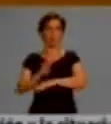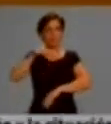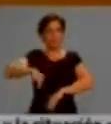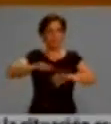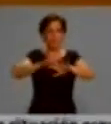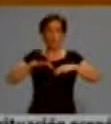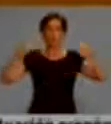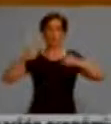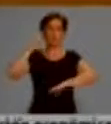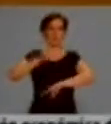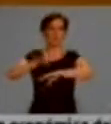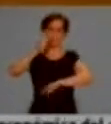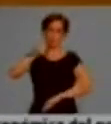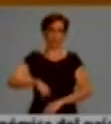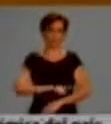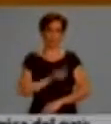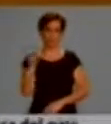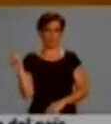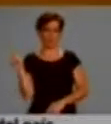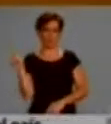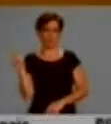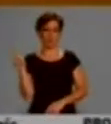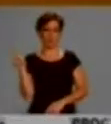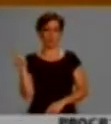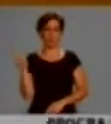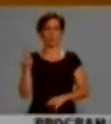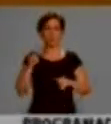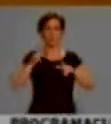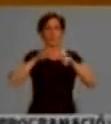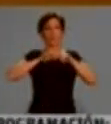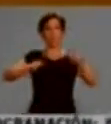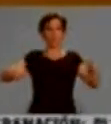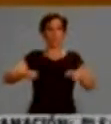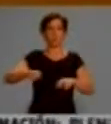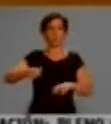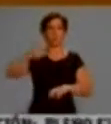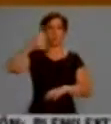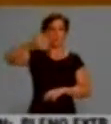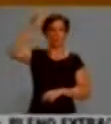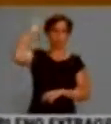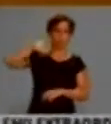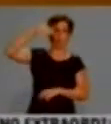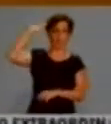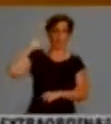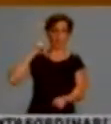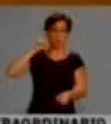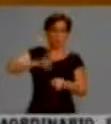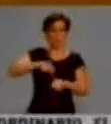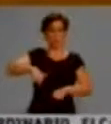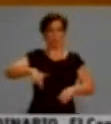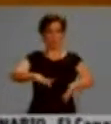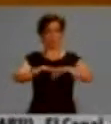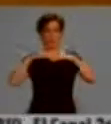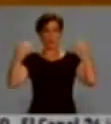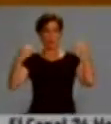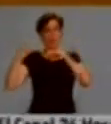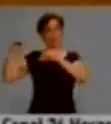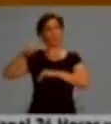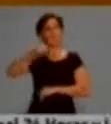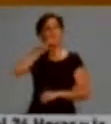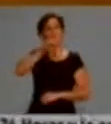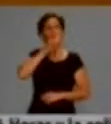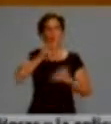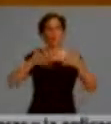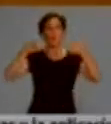tribunal. Como indicaba con gran acierto en su día un miembro de esta Cámara,